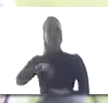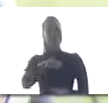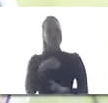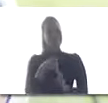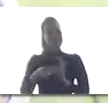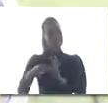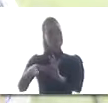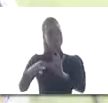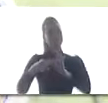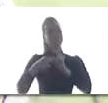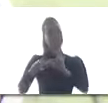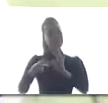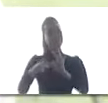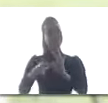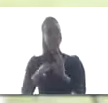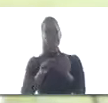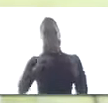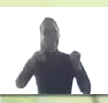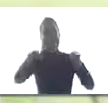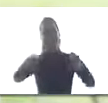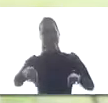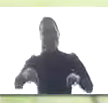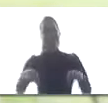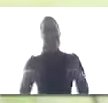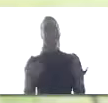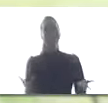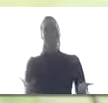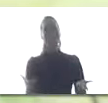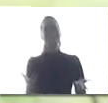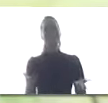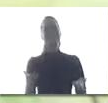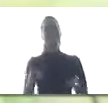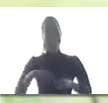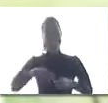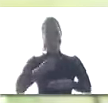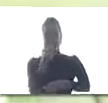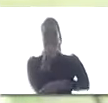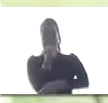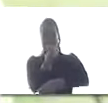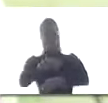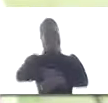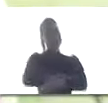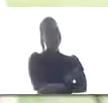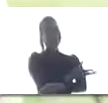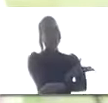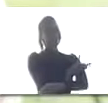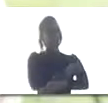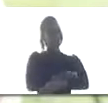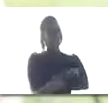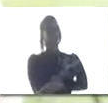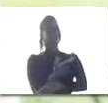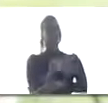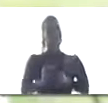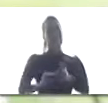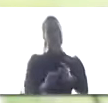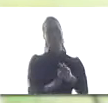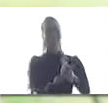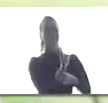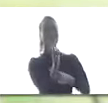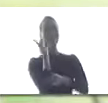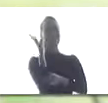Estamos aquí repartiendo nuestras propias semillas, sembrando esperanza, lucha